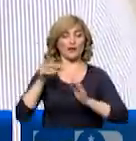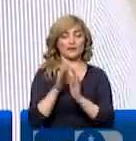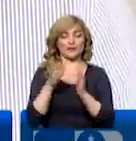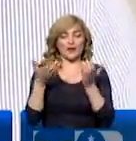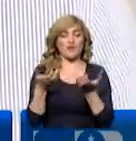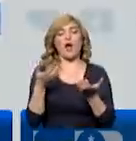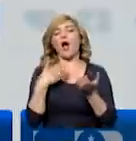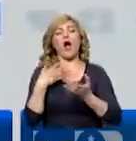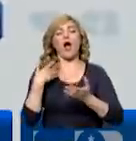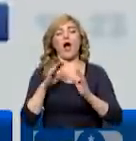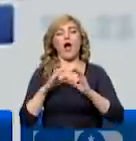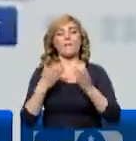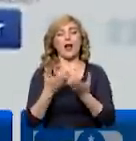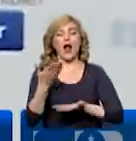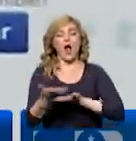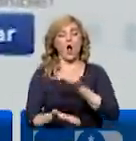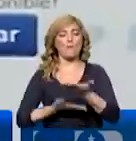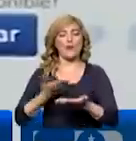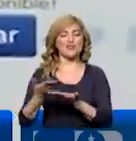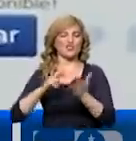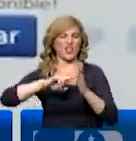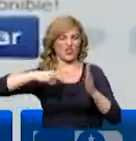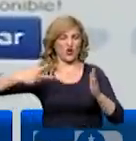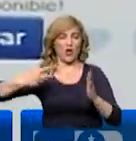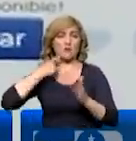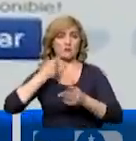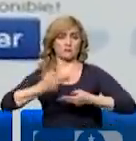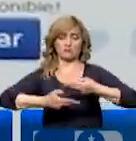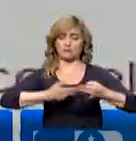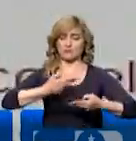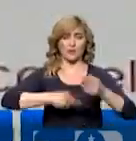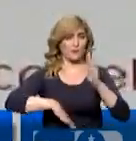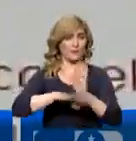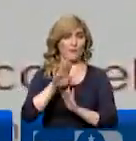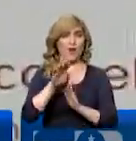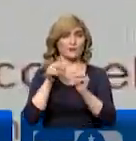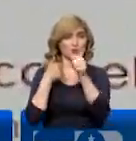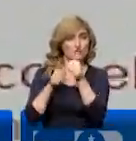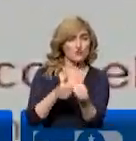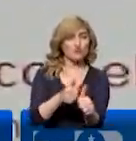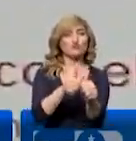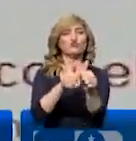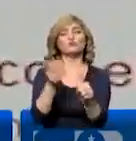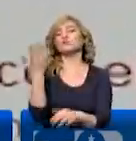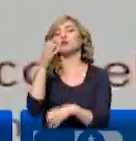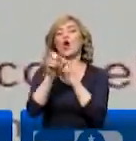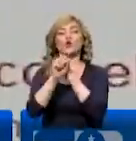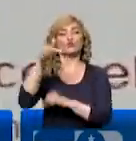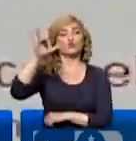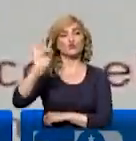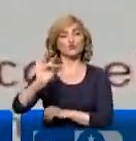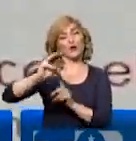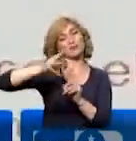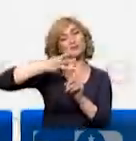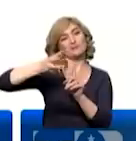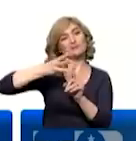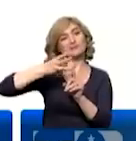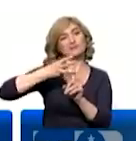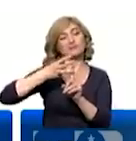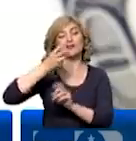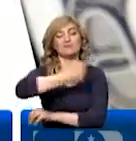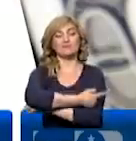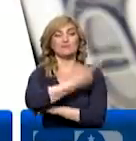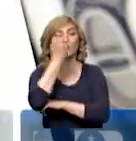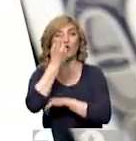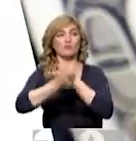Comercio Electrónico del Ecuador, recuerda que este tipo de negocios cada vez tiene más seguidores. En 2018, por internet, solo en este